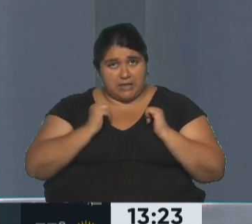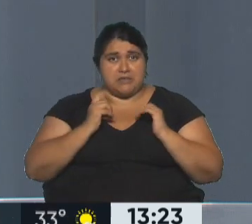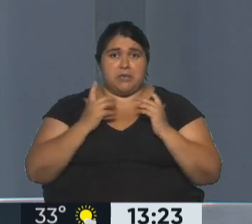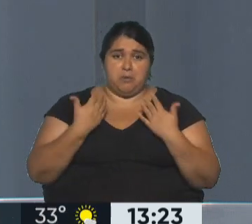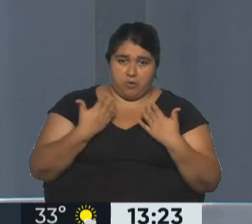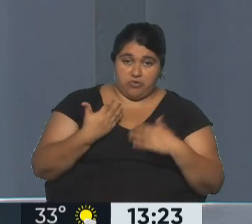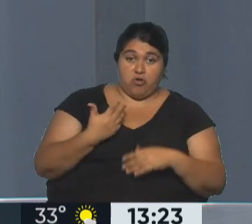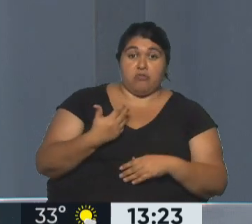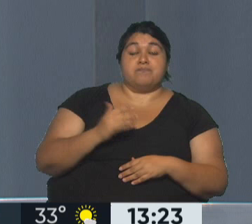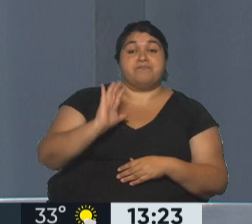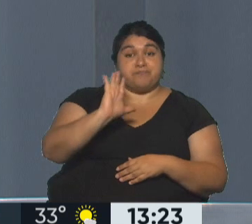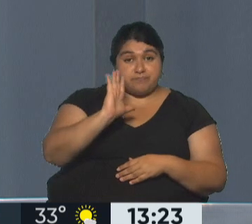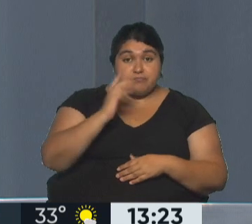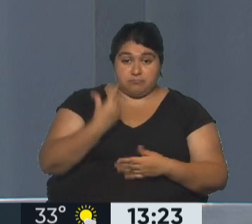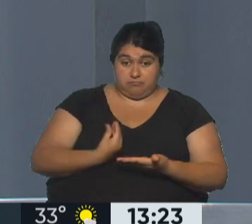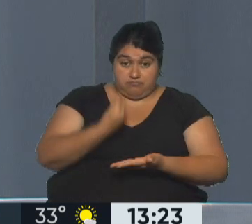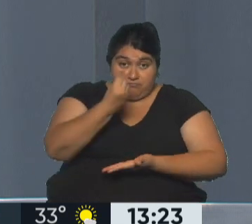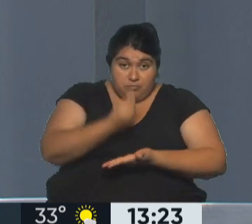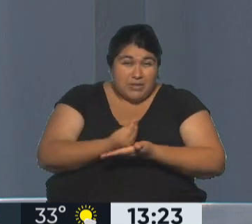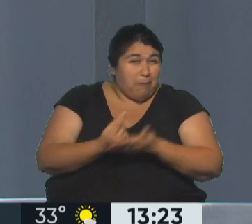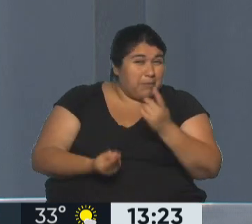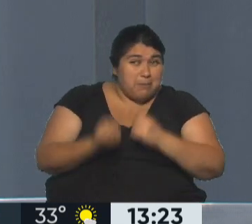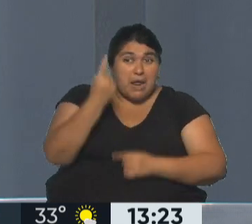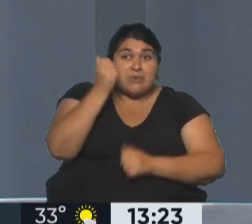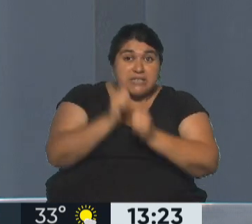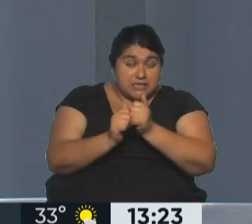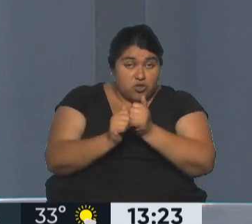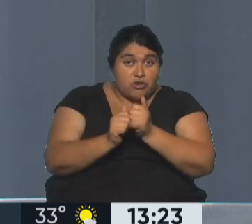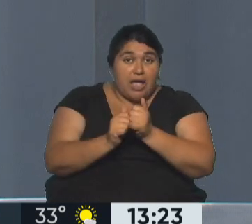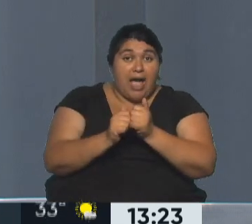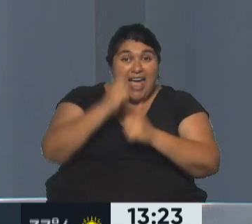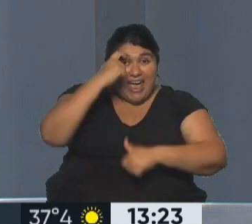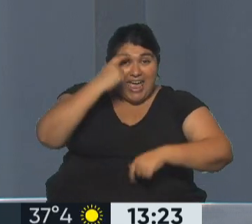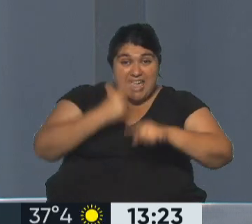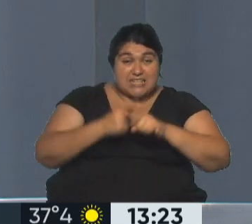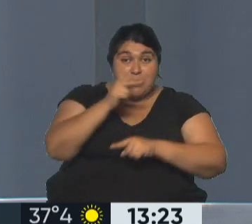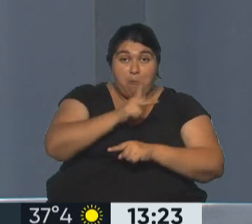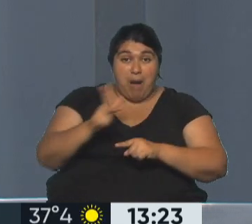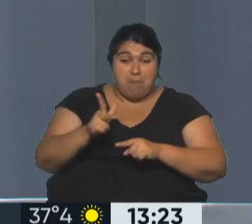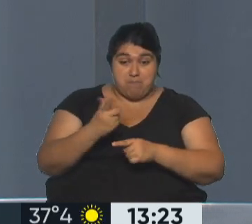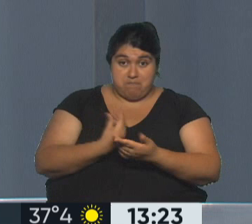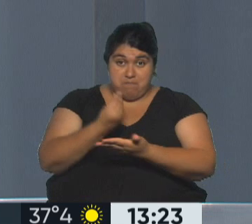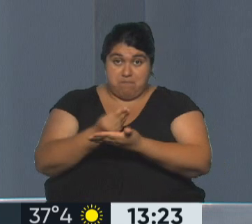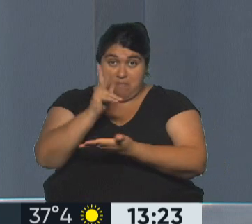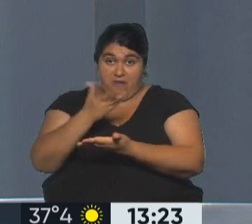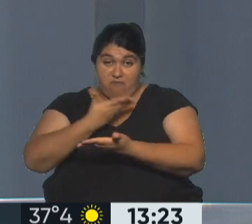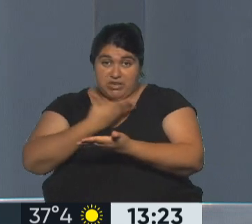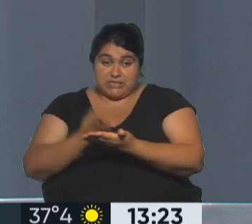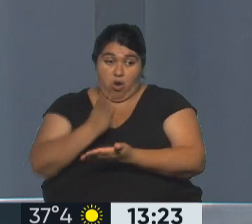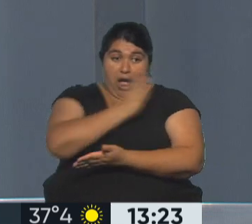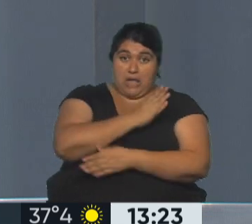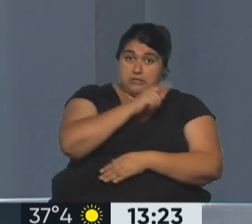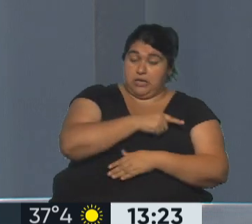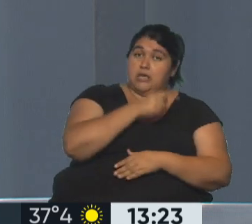Papa renunció. Bueno. Hecho único en la historia del cristianismo. Que alguien, imbuido de un poder legítimo,